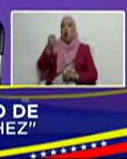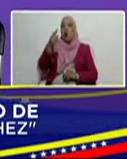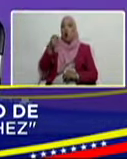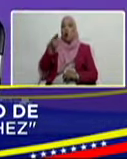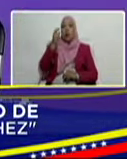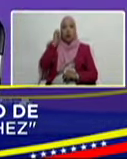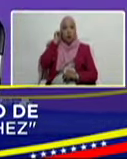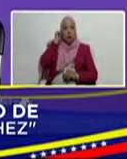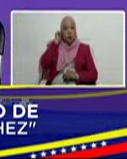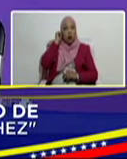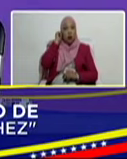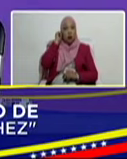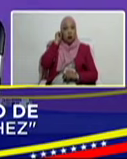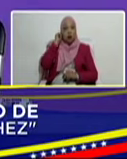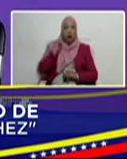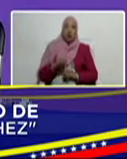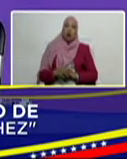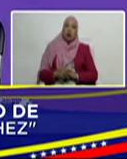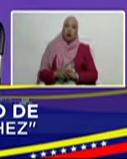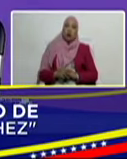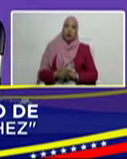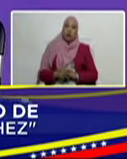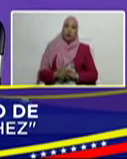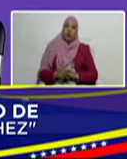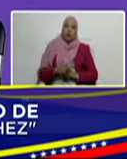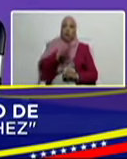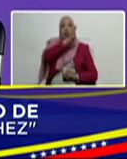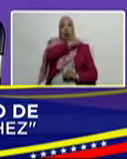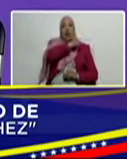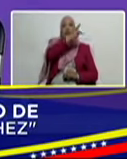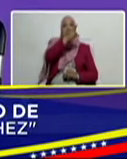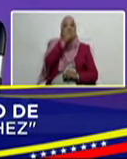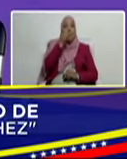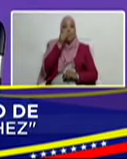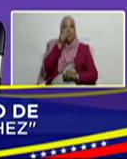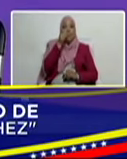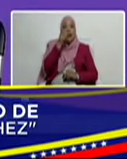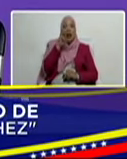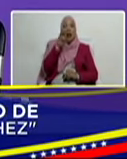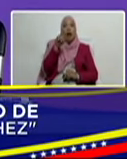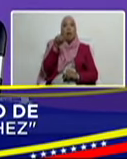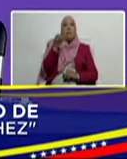Mujeres. Y el director es un hombre, Manuel Moreno,